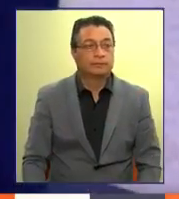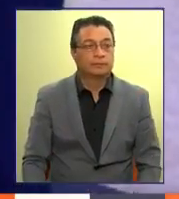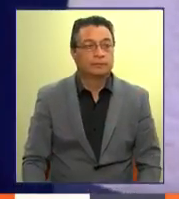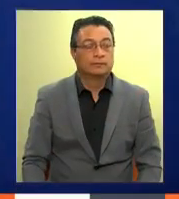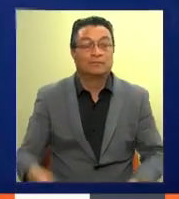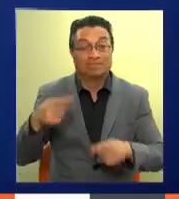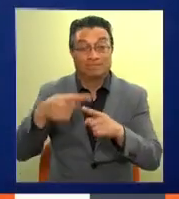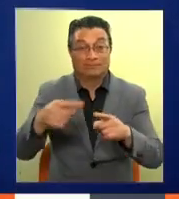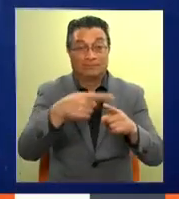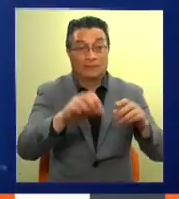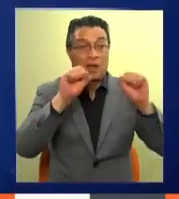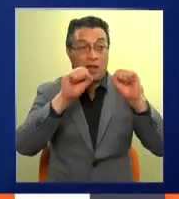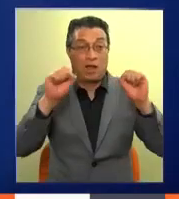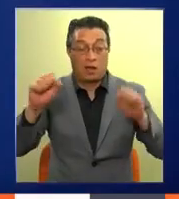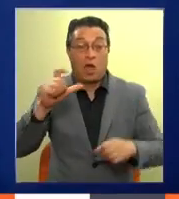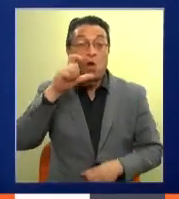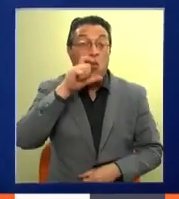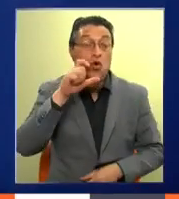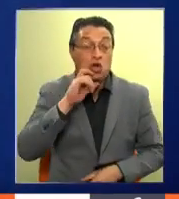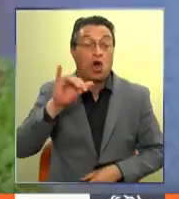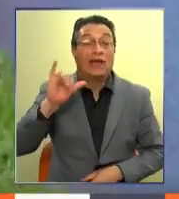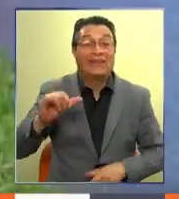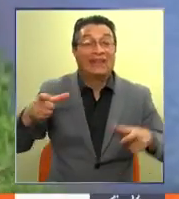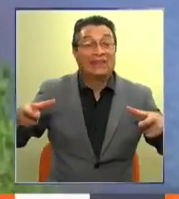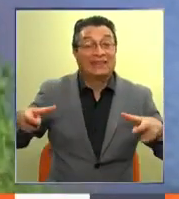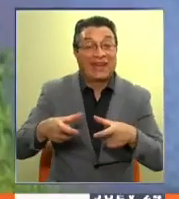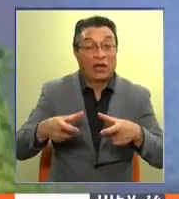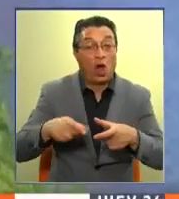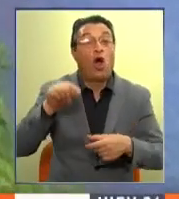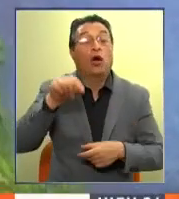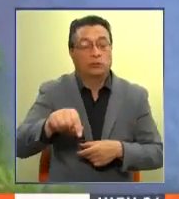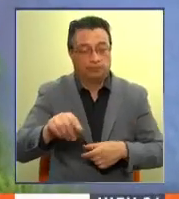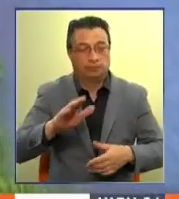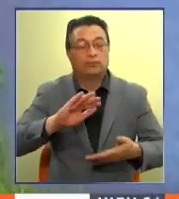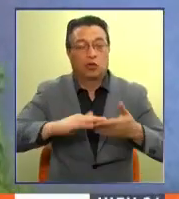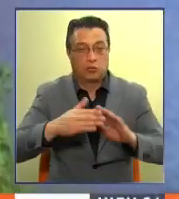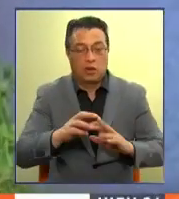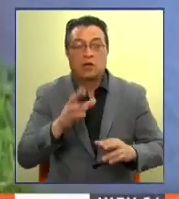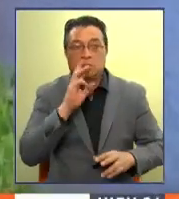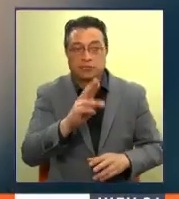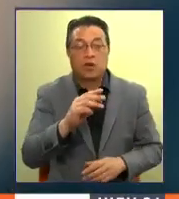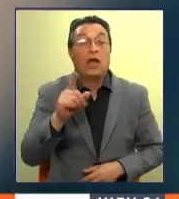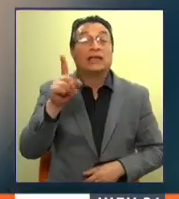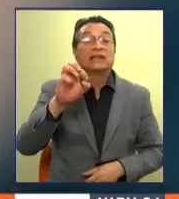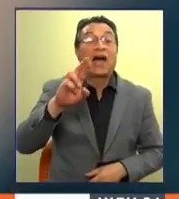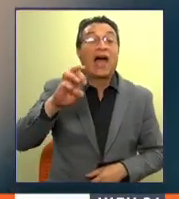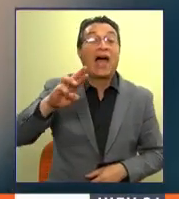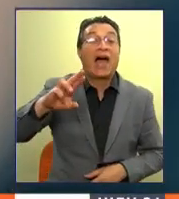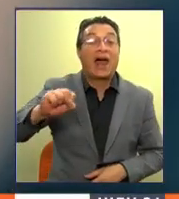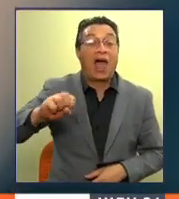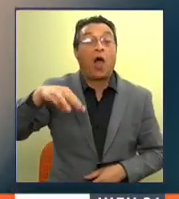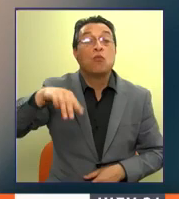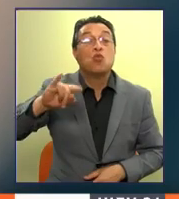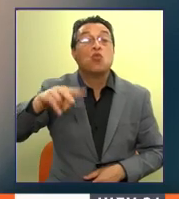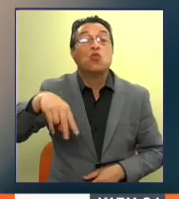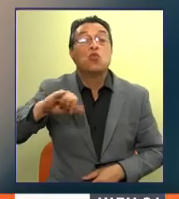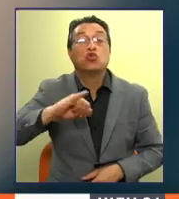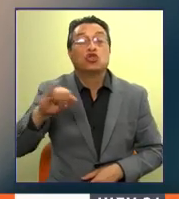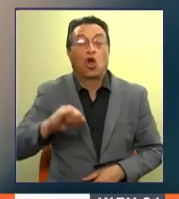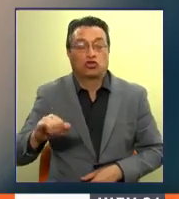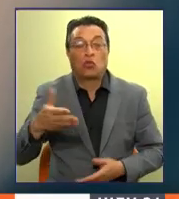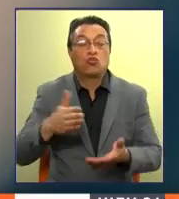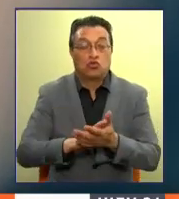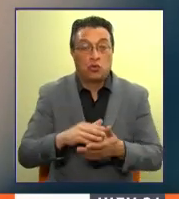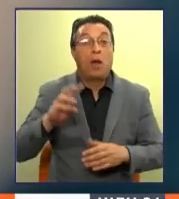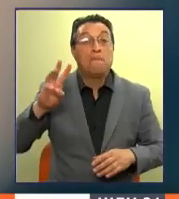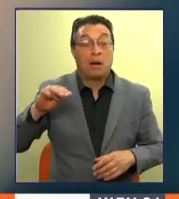con distintas manifestaciones en Curicó y Teno reaccionó la comunidad ante la muerte de Sara Muñoz Farías, de 26 años de edad y madre de